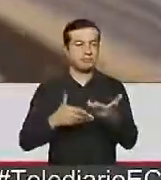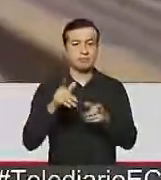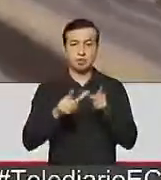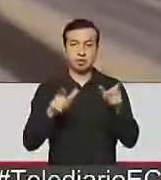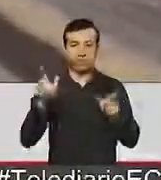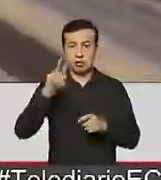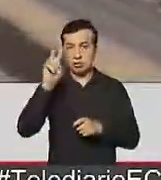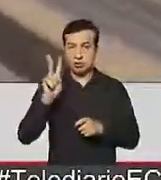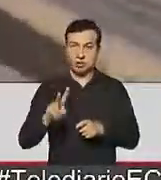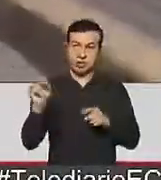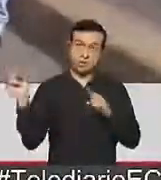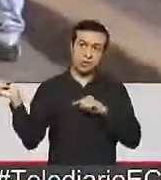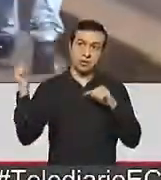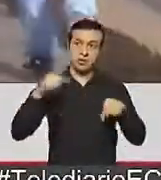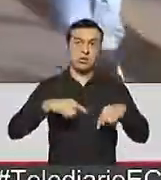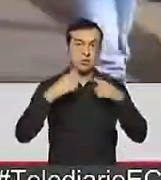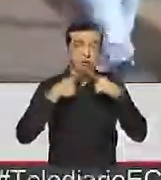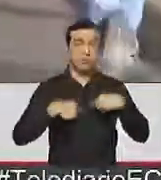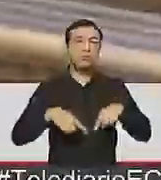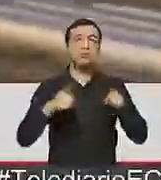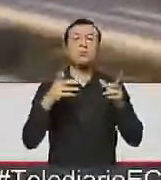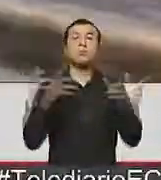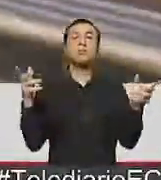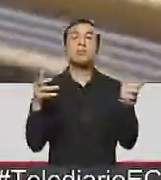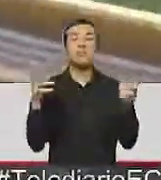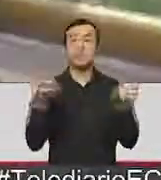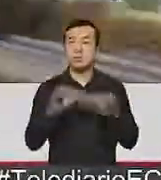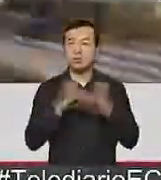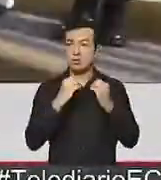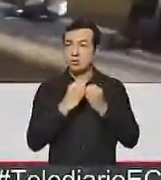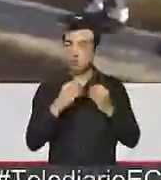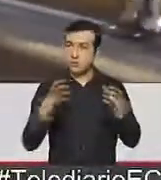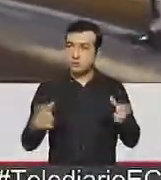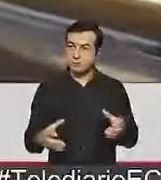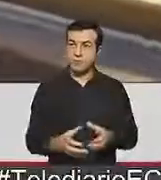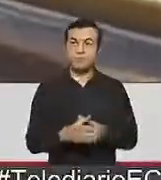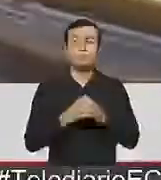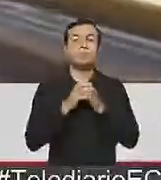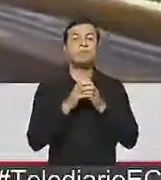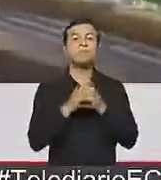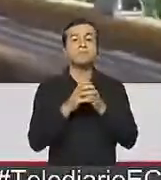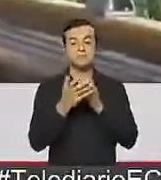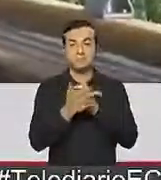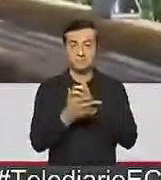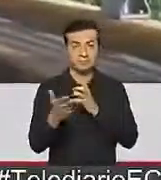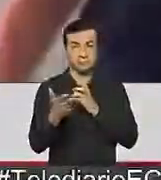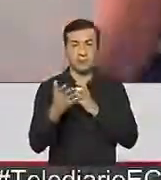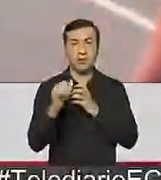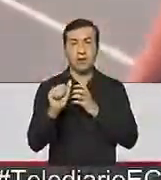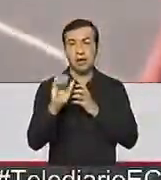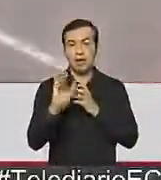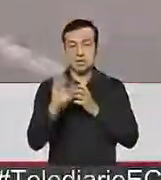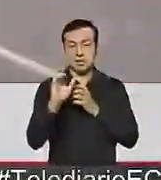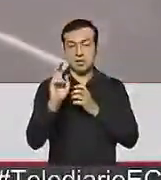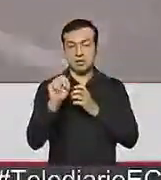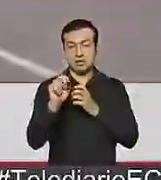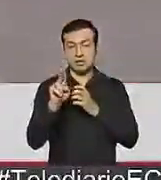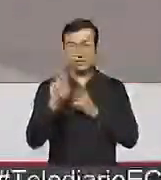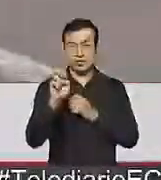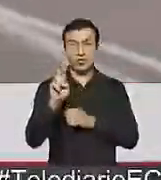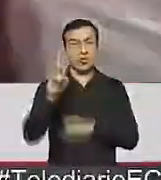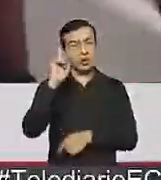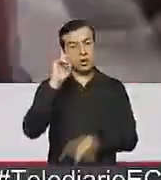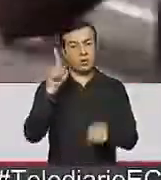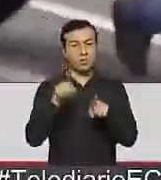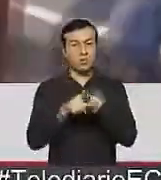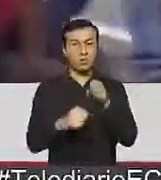migrantes venezolanos. Así lo anunció la agencia de la Organización de Naciones Unidas para los Refugiados, ACNUR. En el acuerdo se